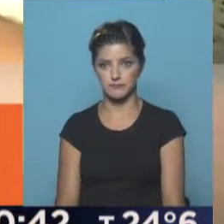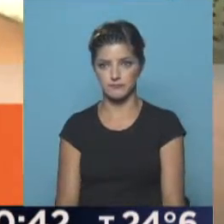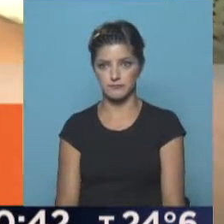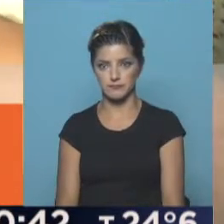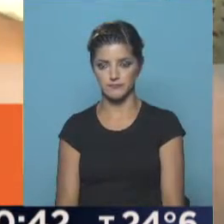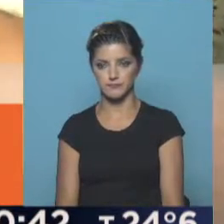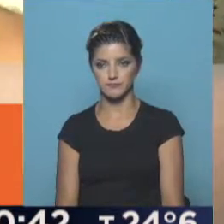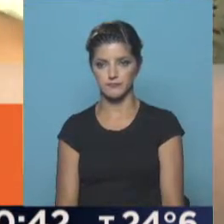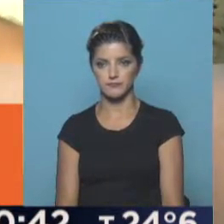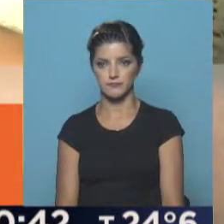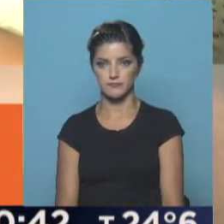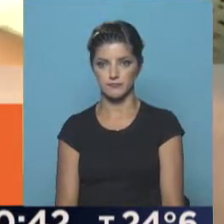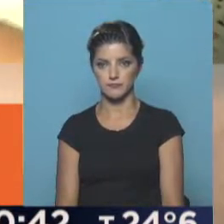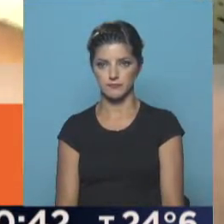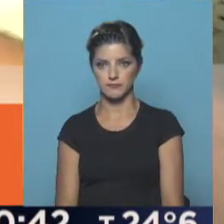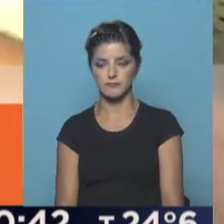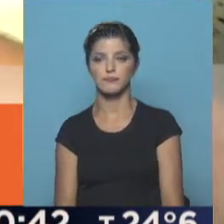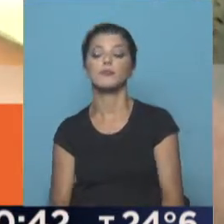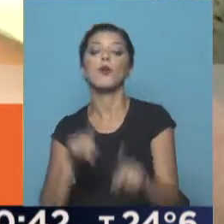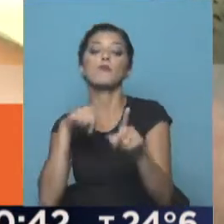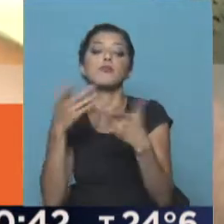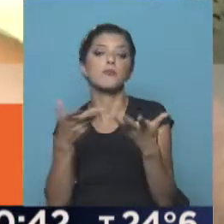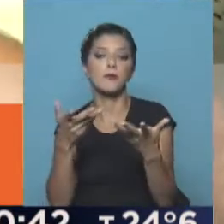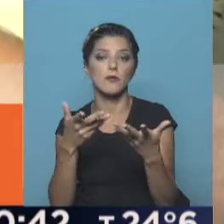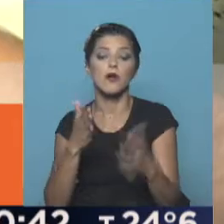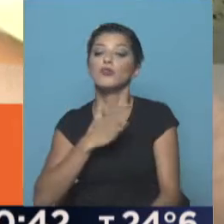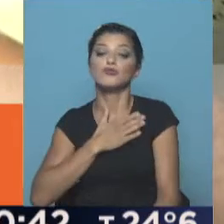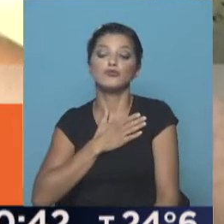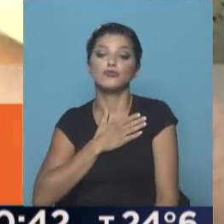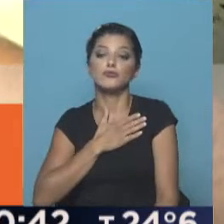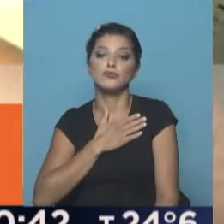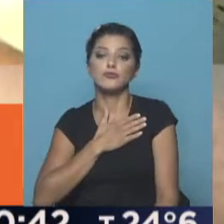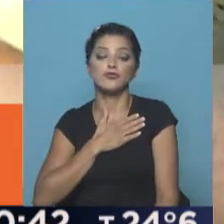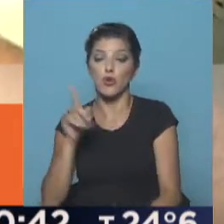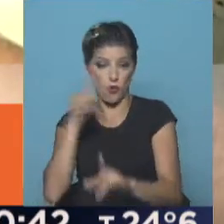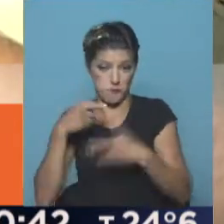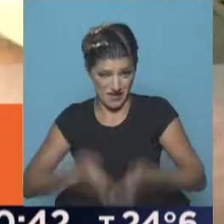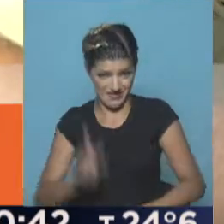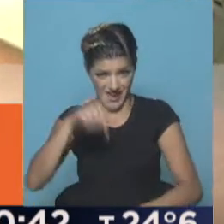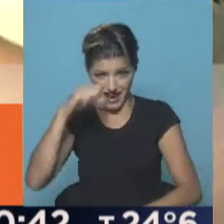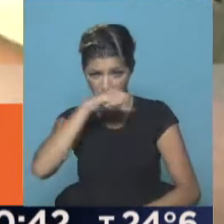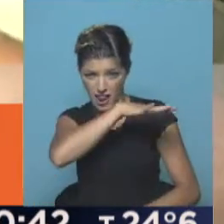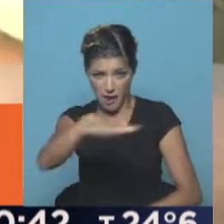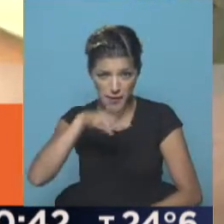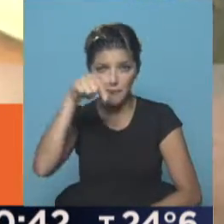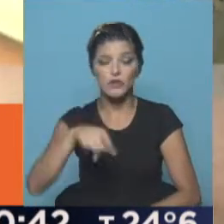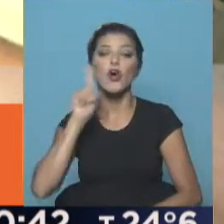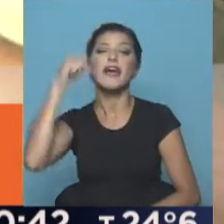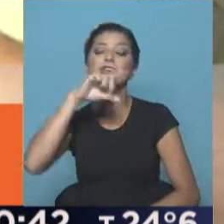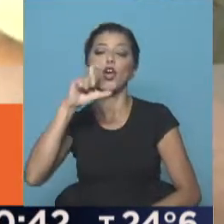desgraciado le manda agua. Yo no soy nativo de La Pampa. Yo soy de la zona del Inco.